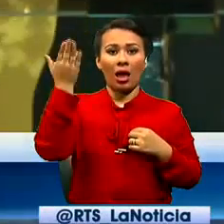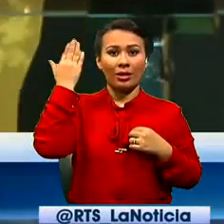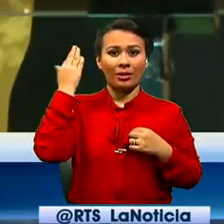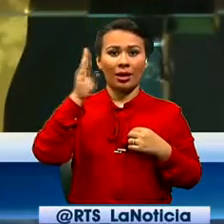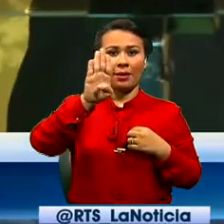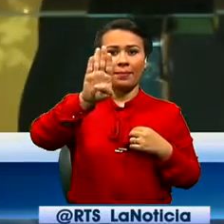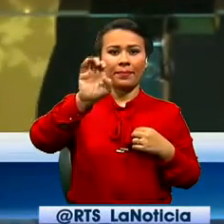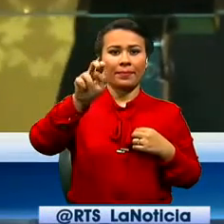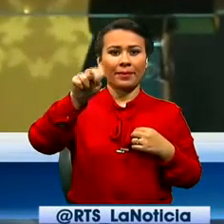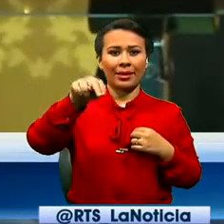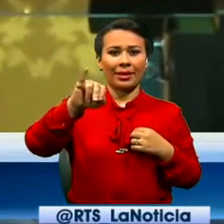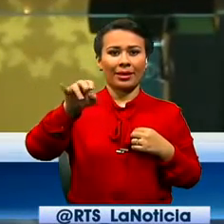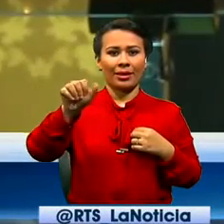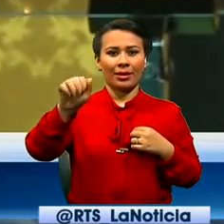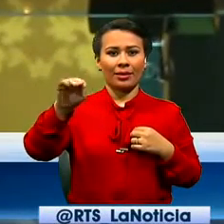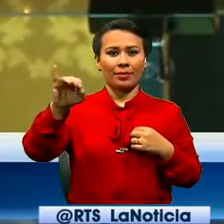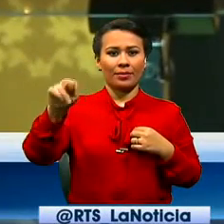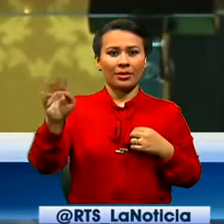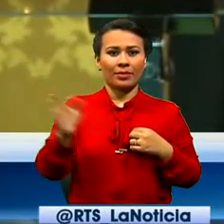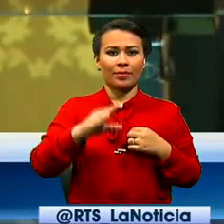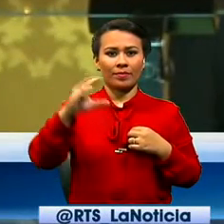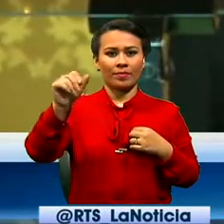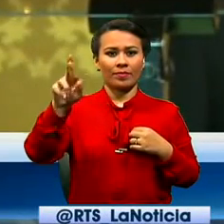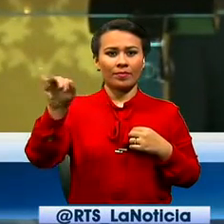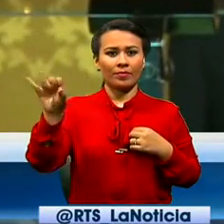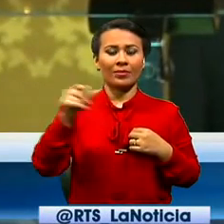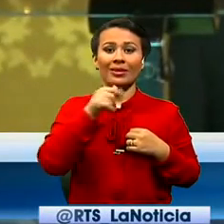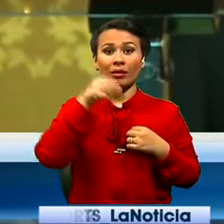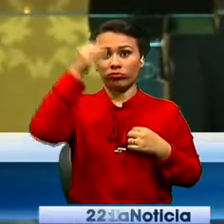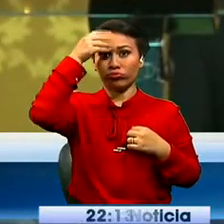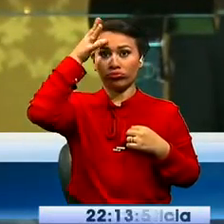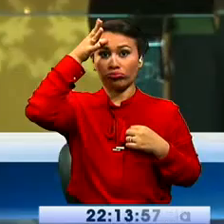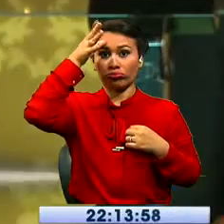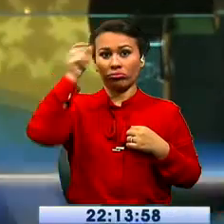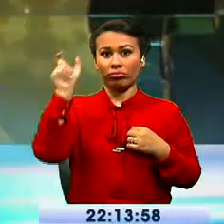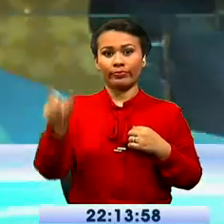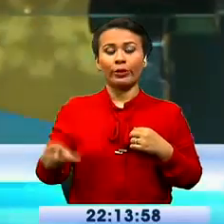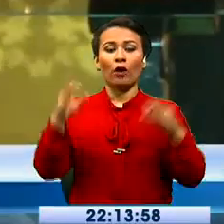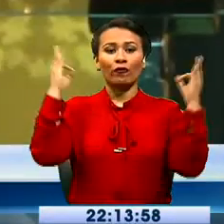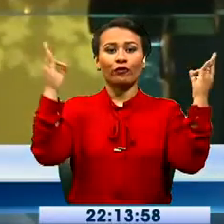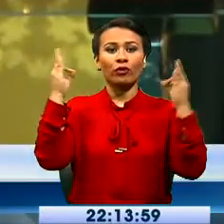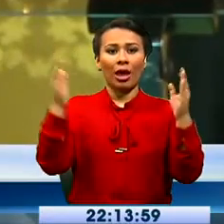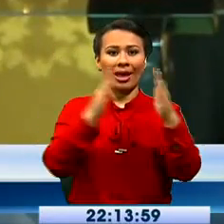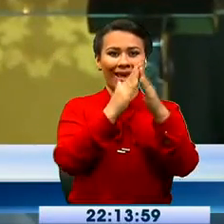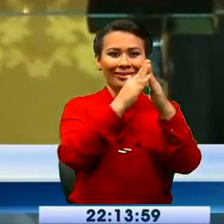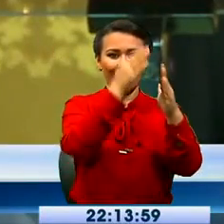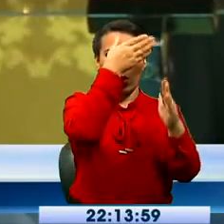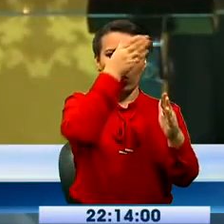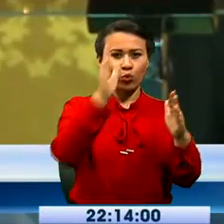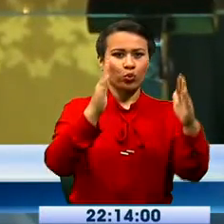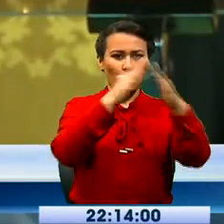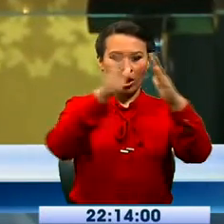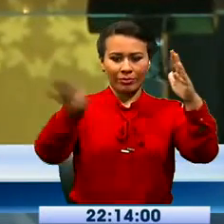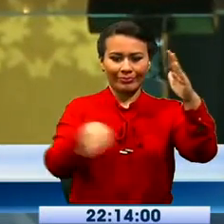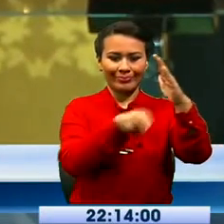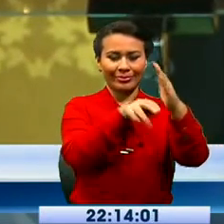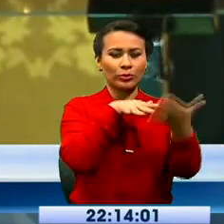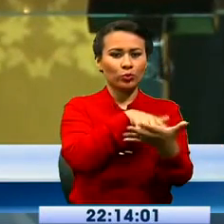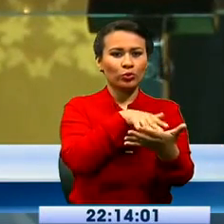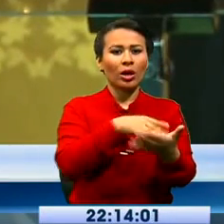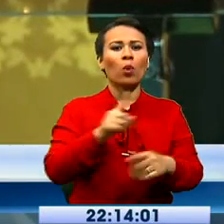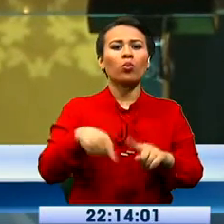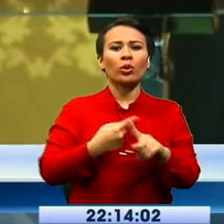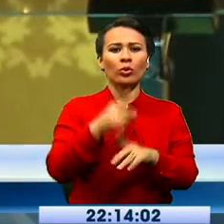Benjamín Carrión, ensayista e intelectual, quien fundó la Casa de la Cultura Ecuatoriana el 9